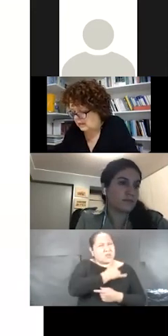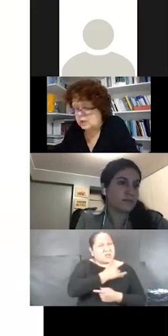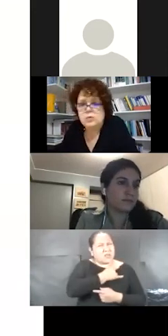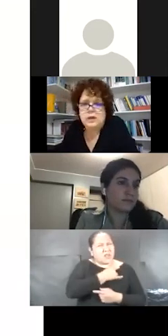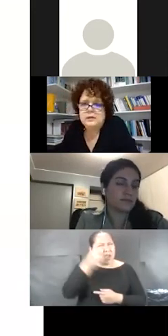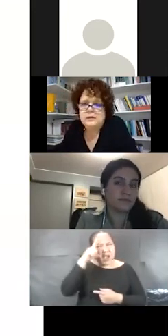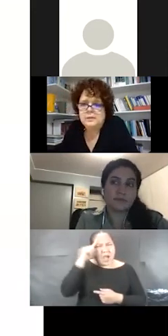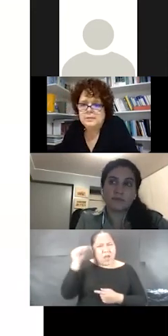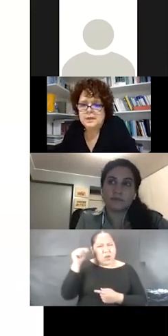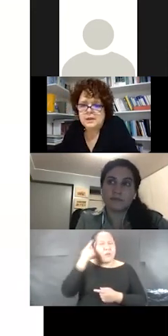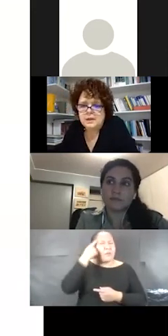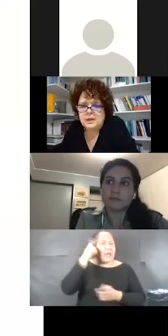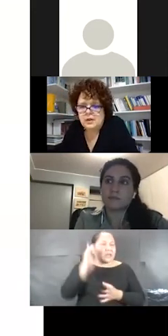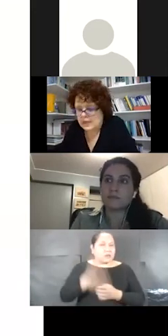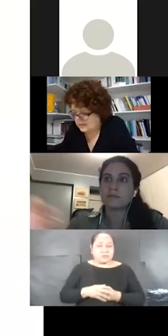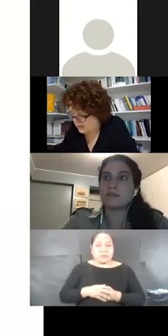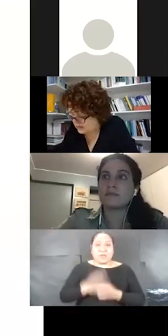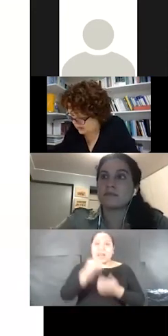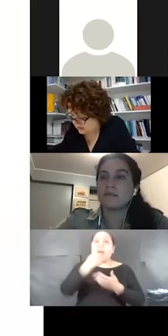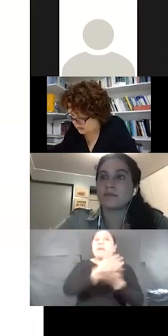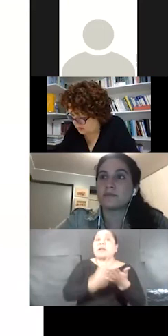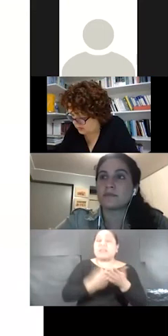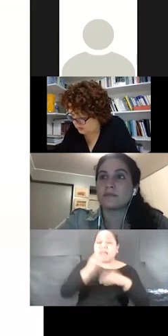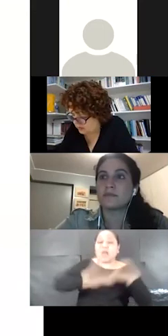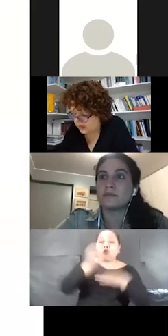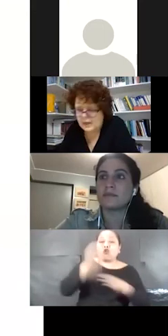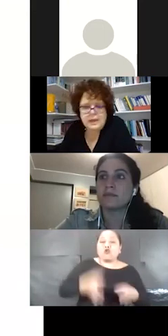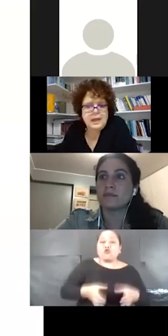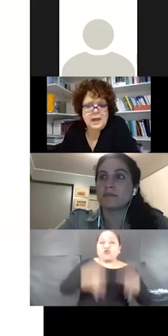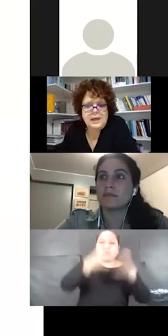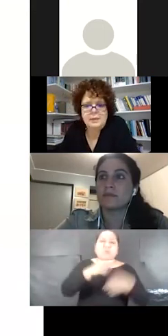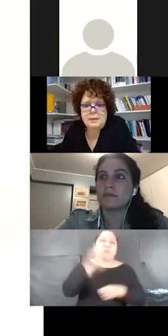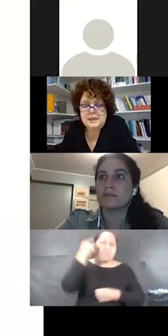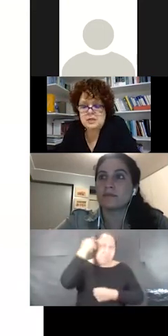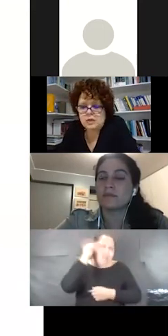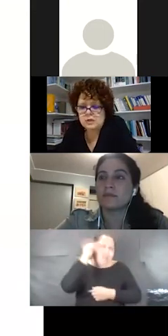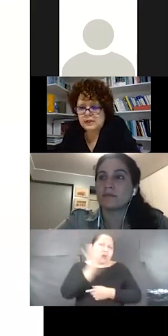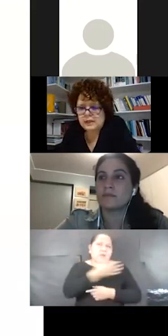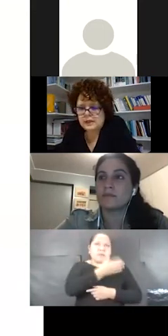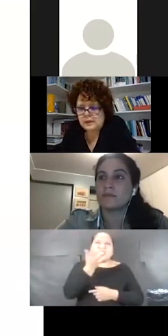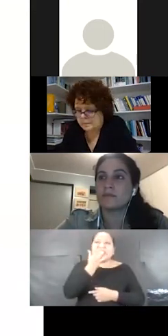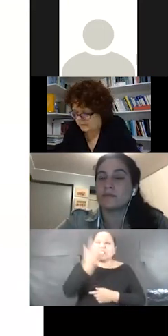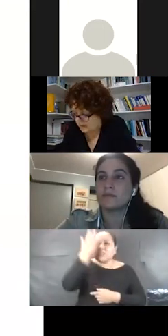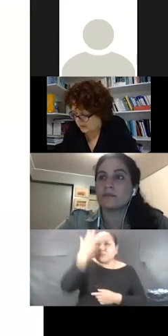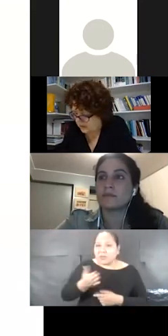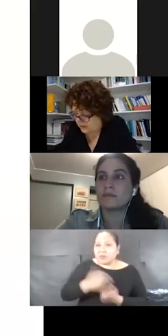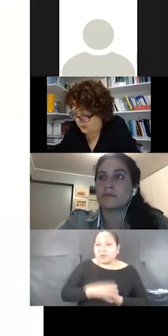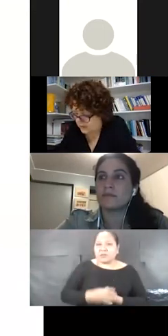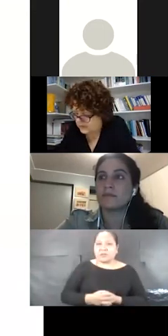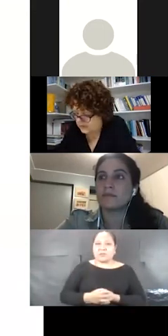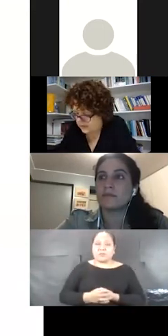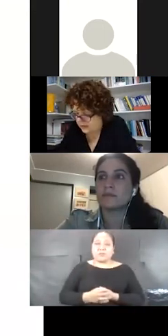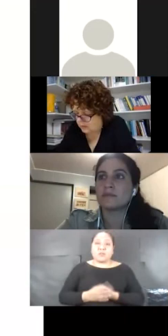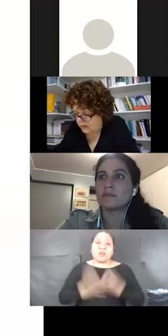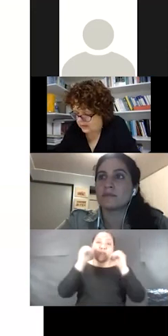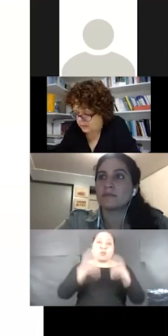de arquitectura, ¿no? Creo que es lo mejor. Y la implementación de la lengua de